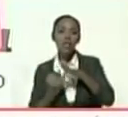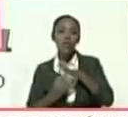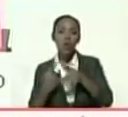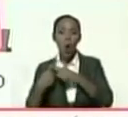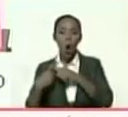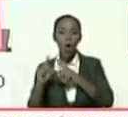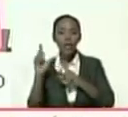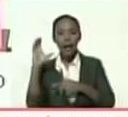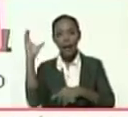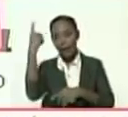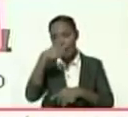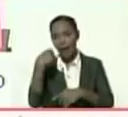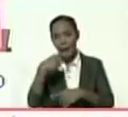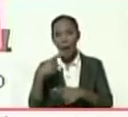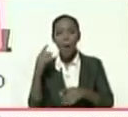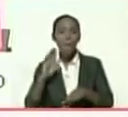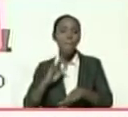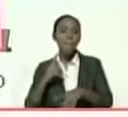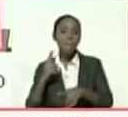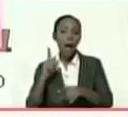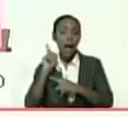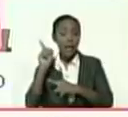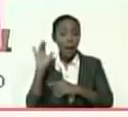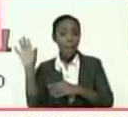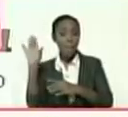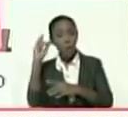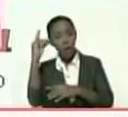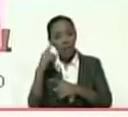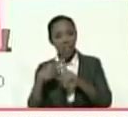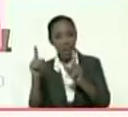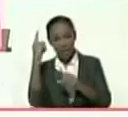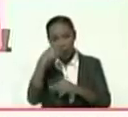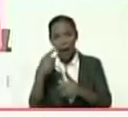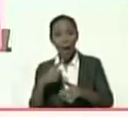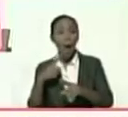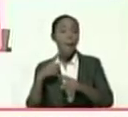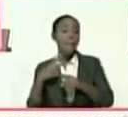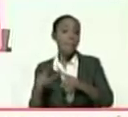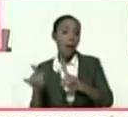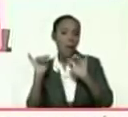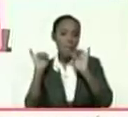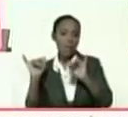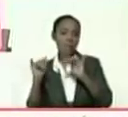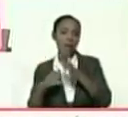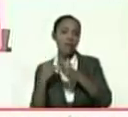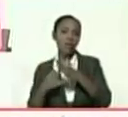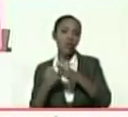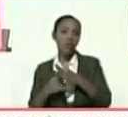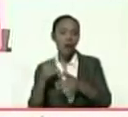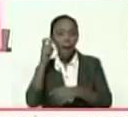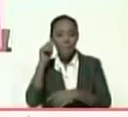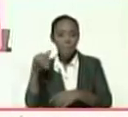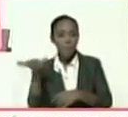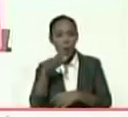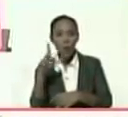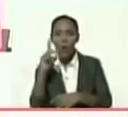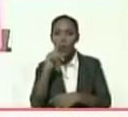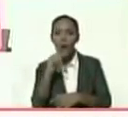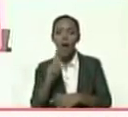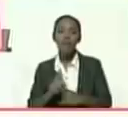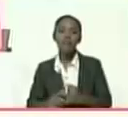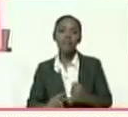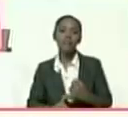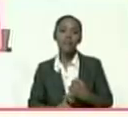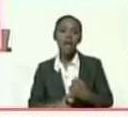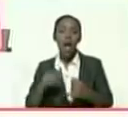porque es Bolivia y es Venezuela. Pero son las mismas instituciones. Pueblo no hay. El pueblo